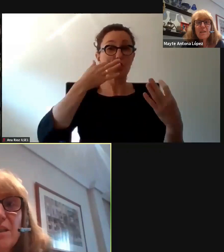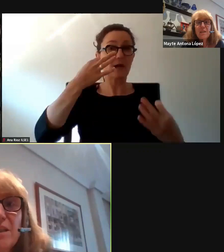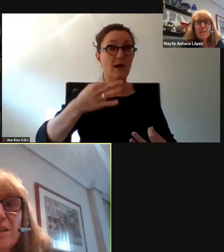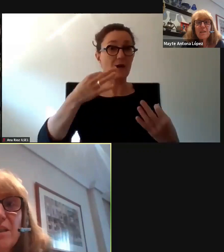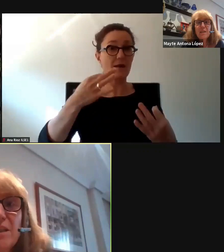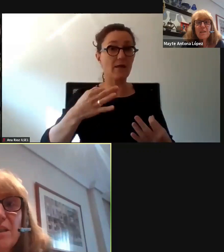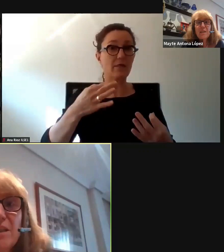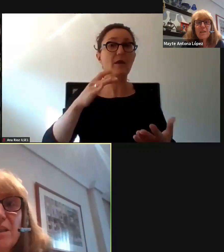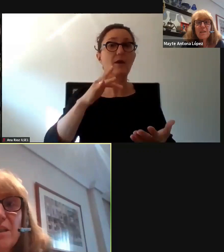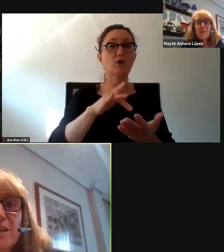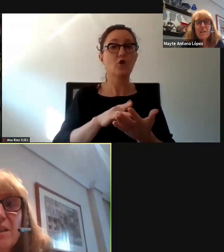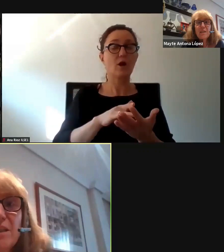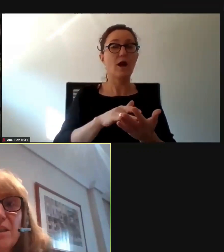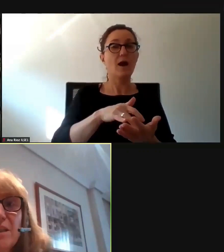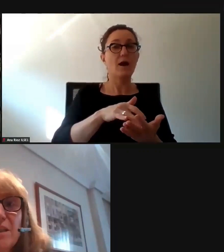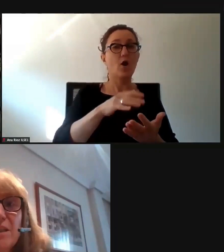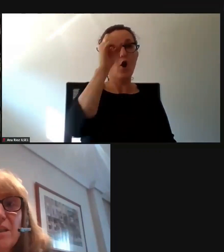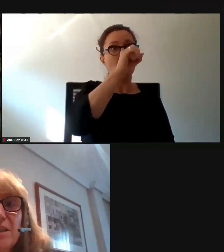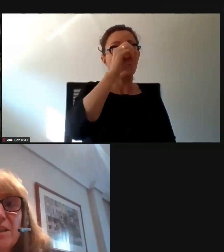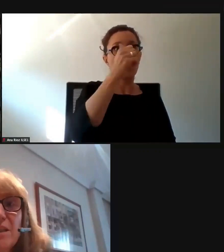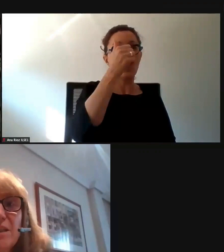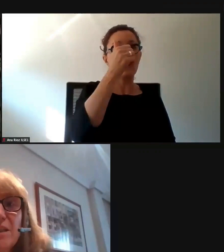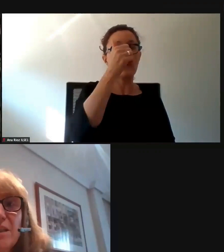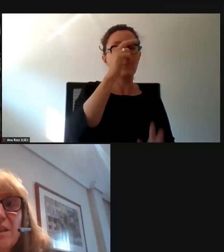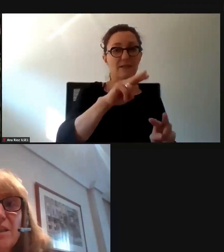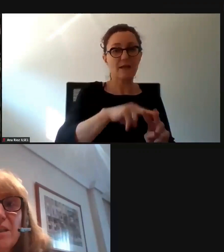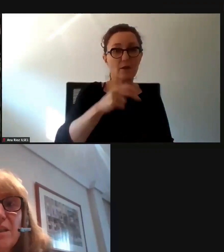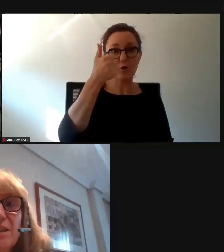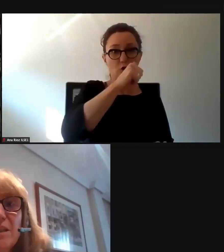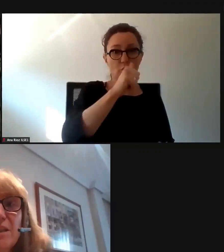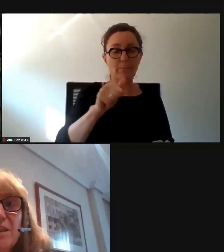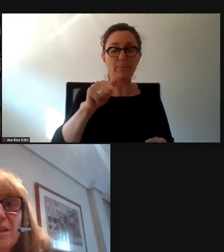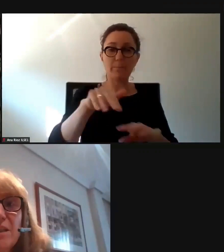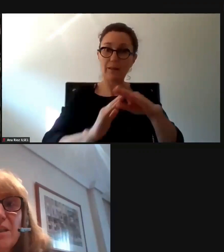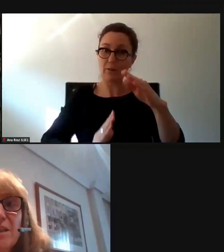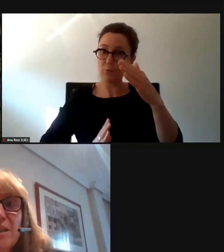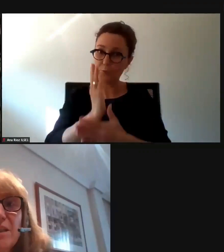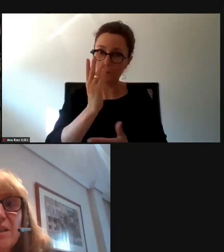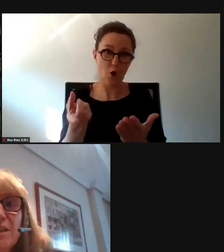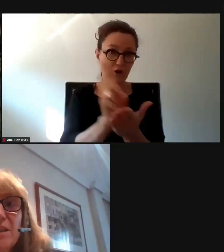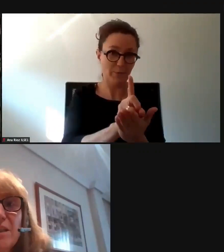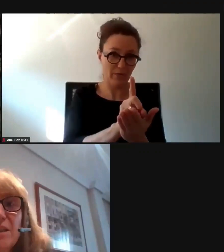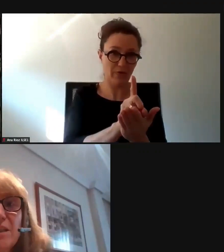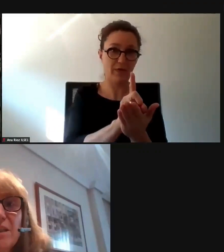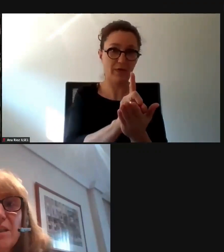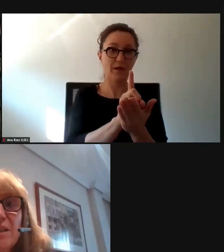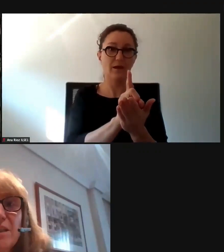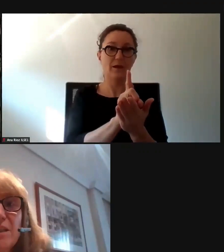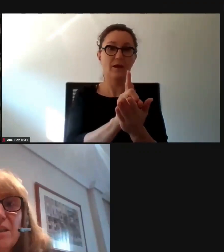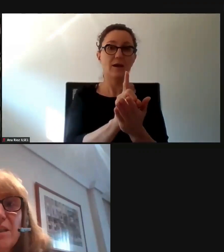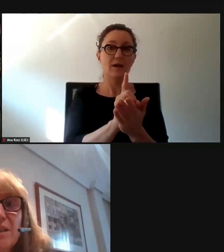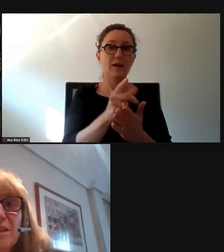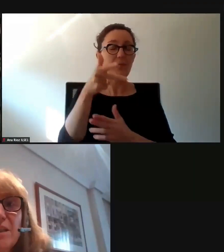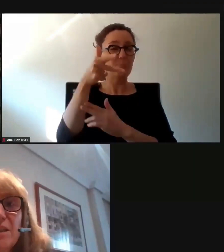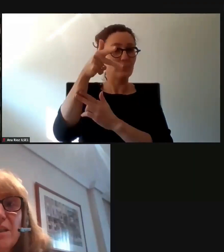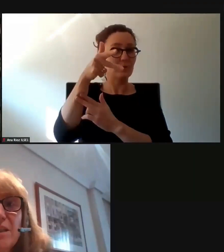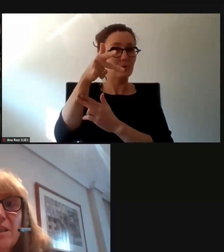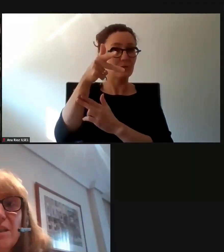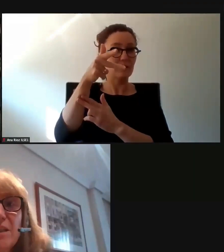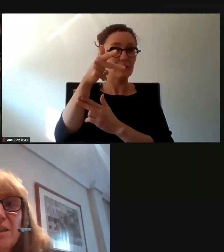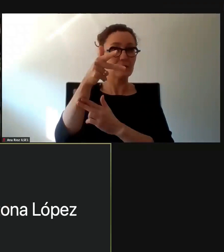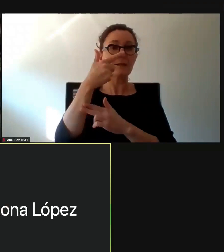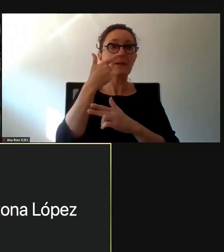un hombre creo que no se cuestionará tanto. Maite, disculpa que te interrumpa de nuevo. Se te vuelve a congelar la imagen, ¿eh? ¿Y cómo lo